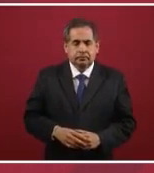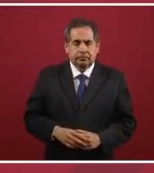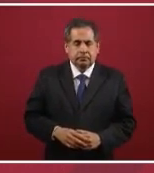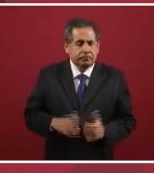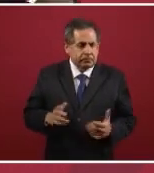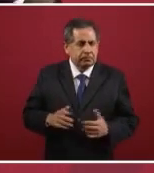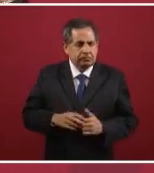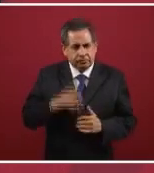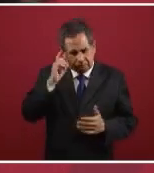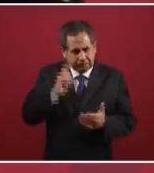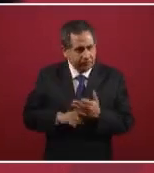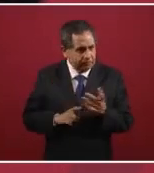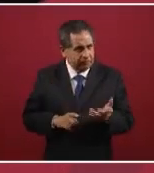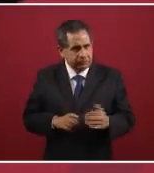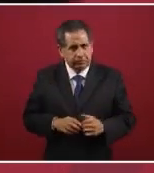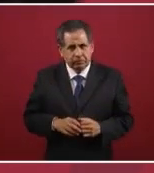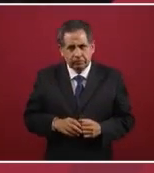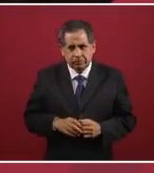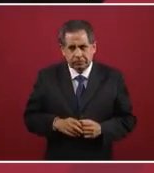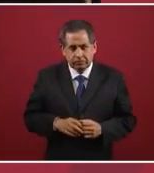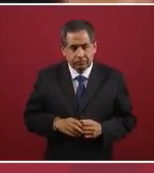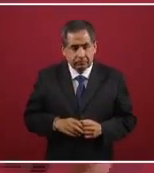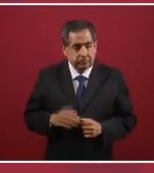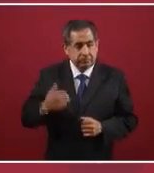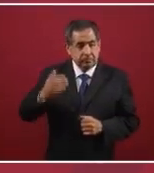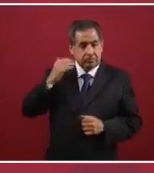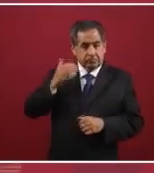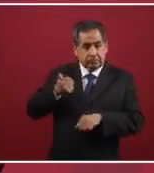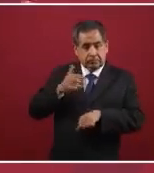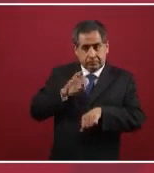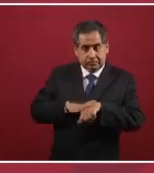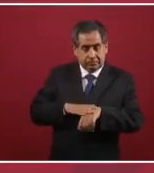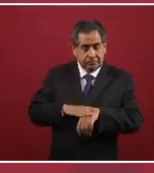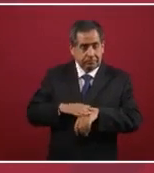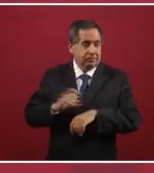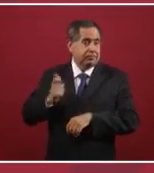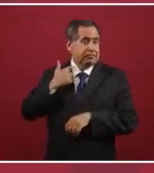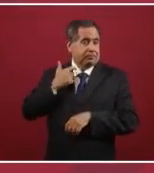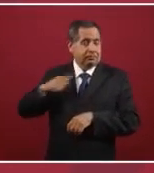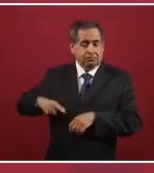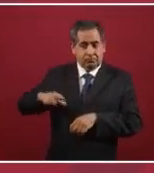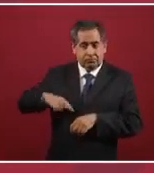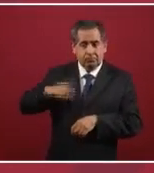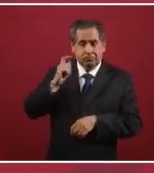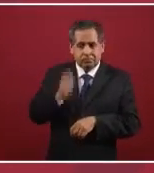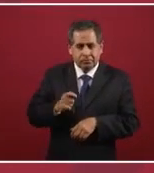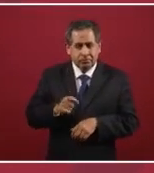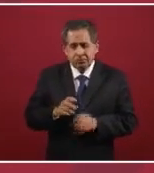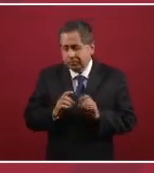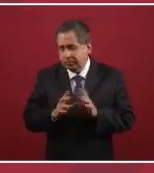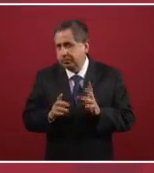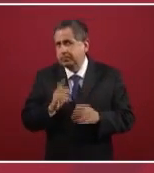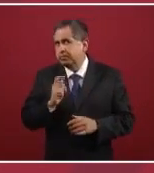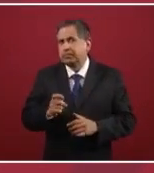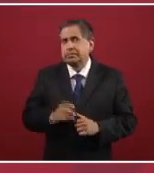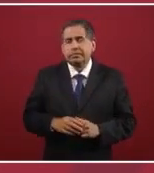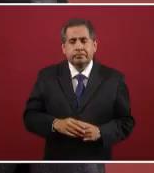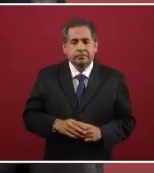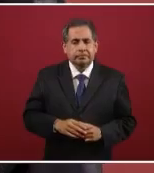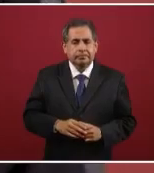¿Ustedes creen que en las pasadas administraciones se iban a dar casos o se dieron casos